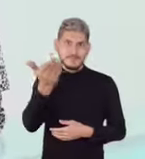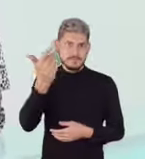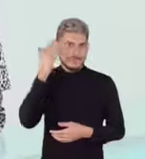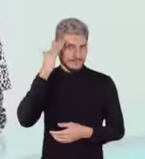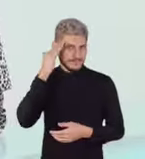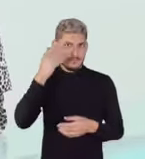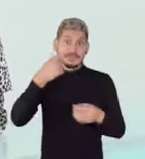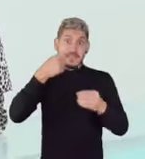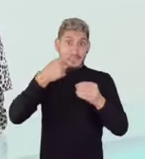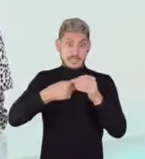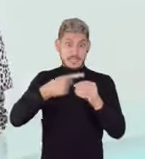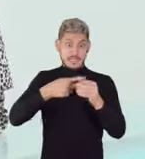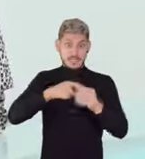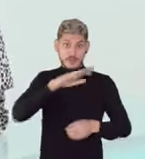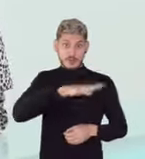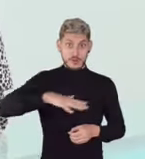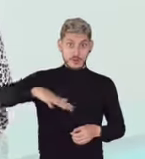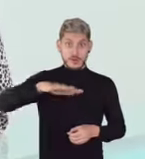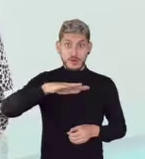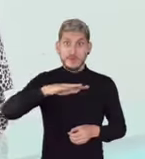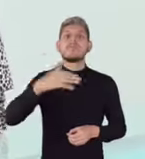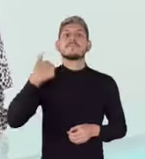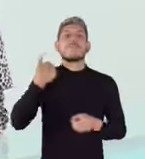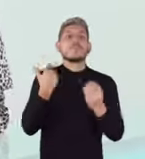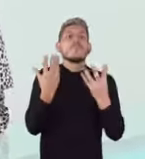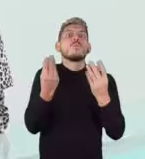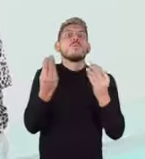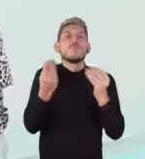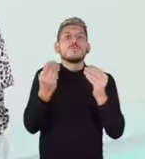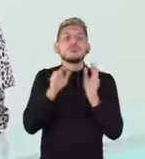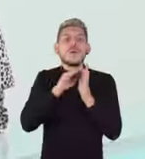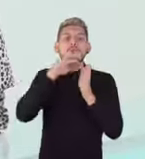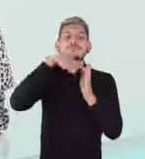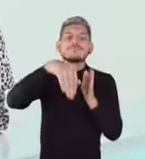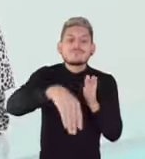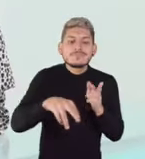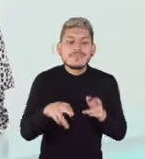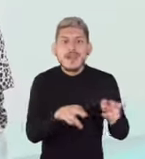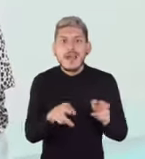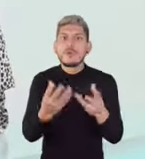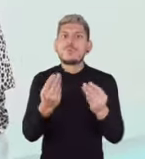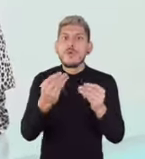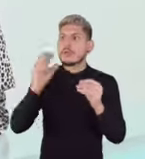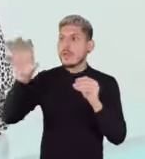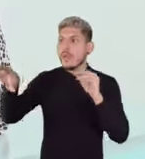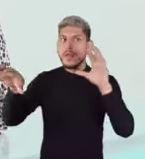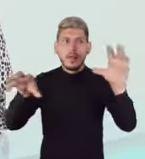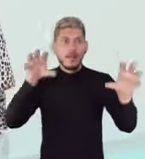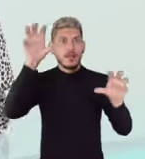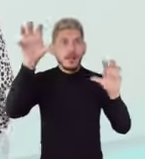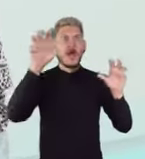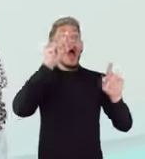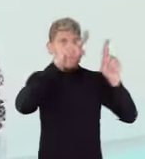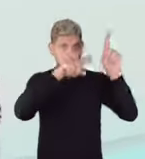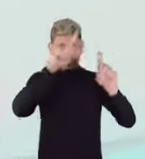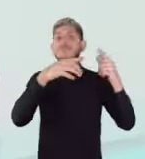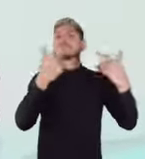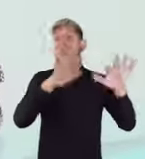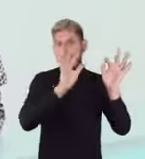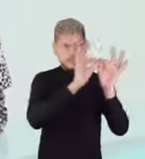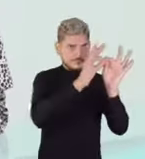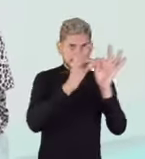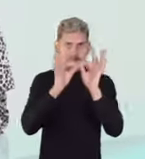una ciudad que está asentada sobre quebradas, y en algunos casos ha habido ya intervención de algunos sectores en